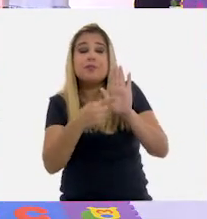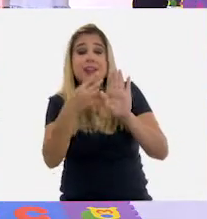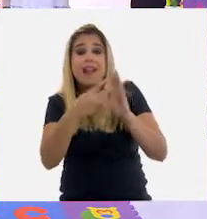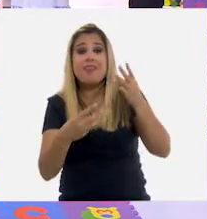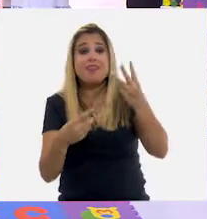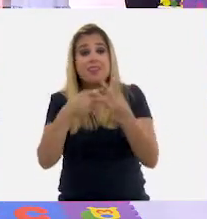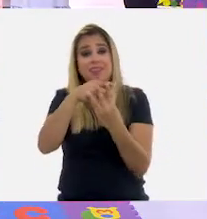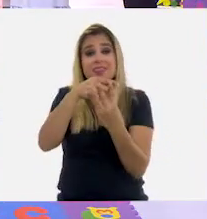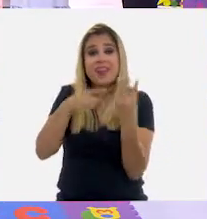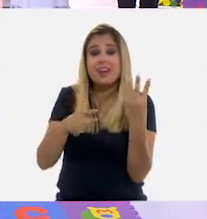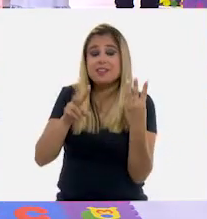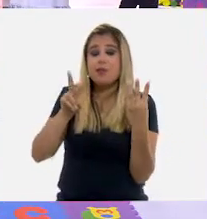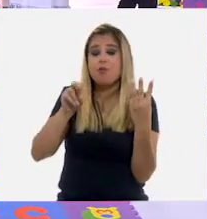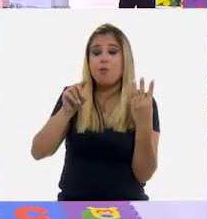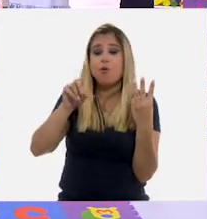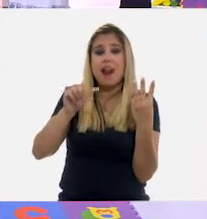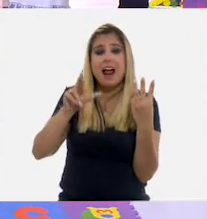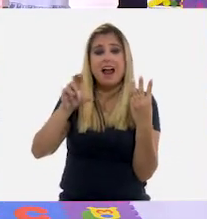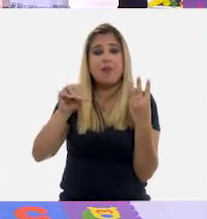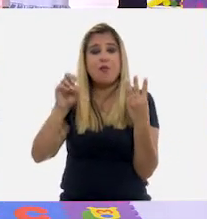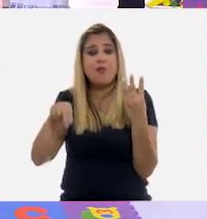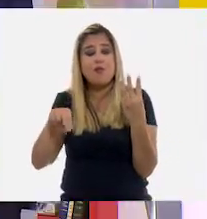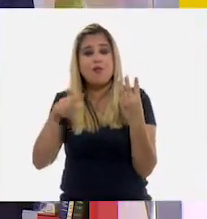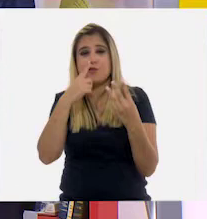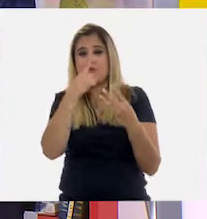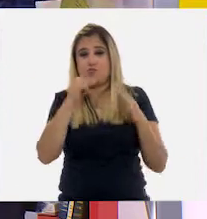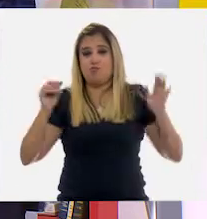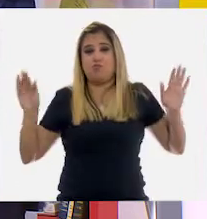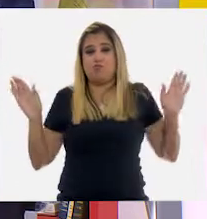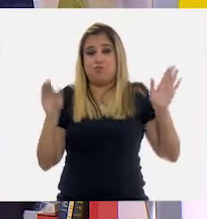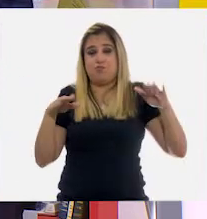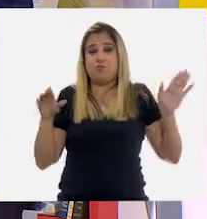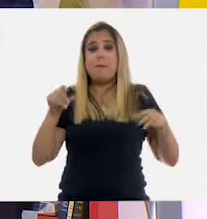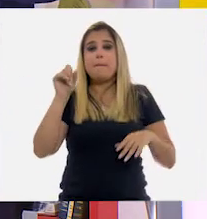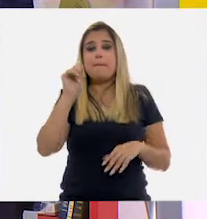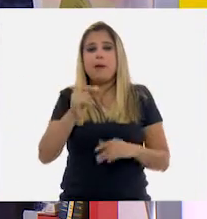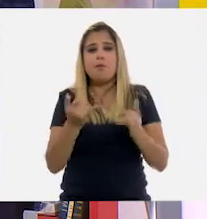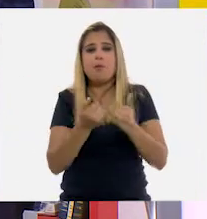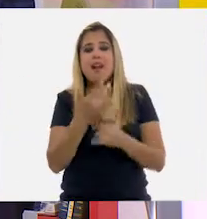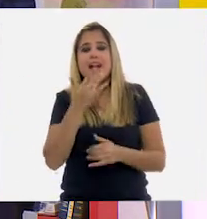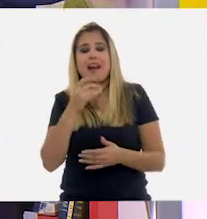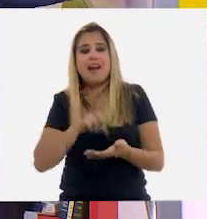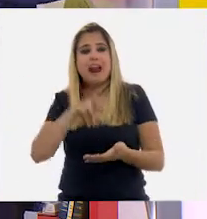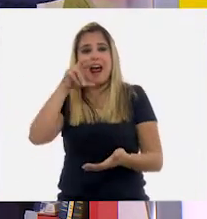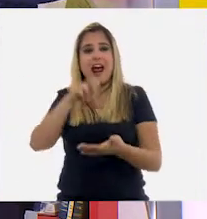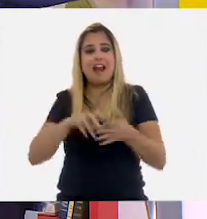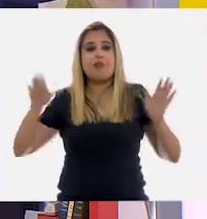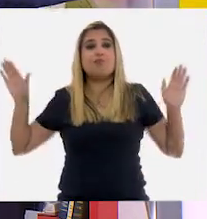tres volaron, tanto la rana como los zopilotes. Lo voy a poner aquí.